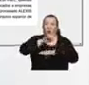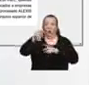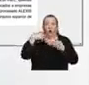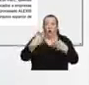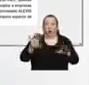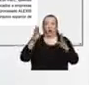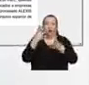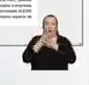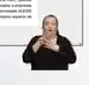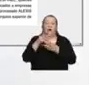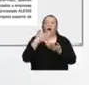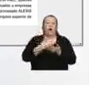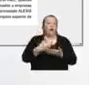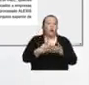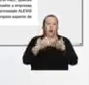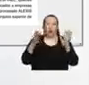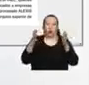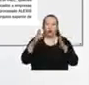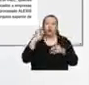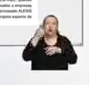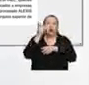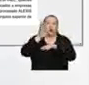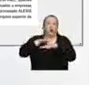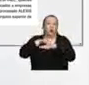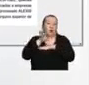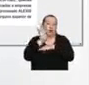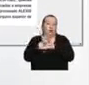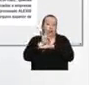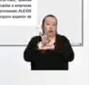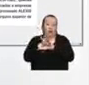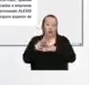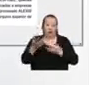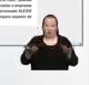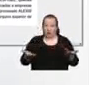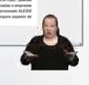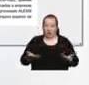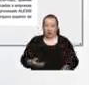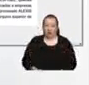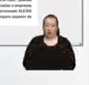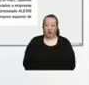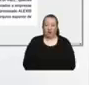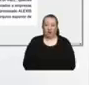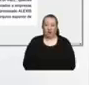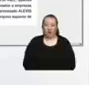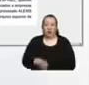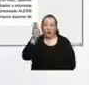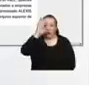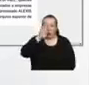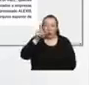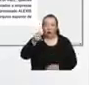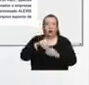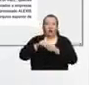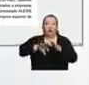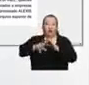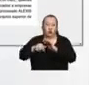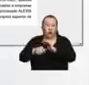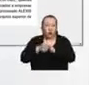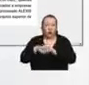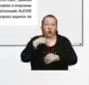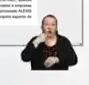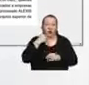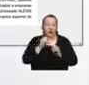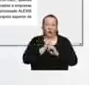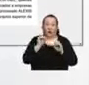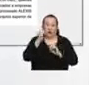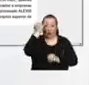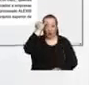fue por influjo psíquico y no contra una persona contra un grupo de personas todo el gobierno nunca ha habido soborno todo fue un invento la verdad